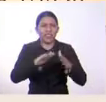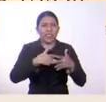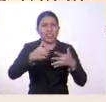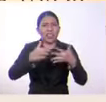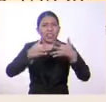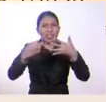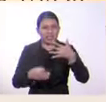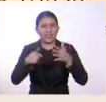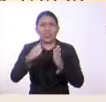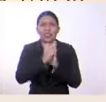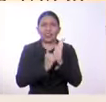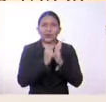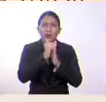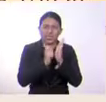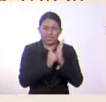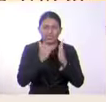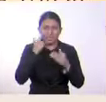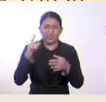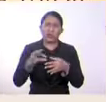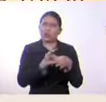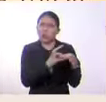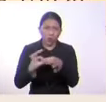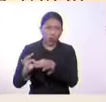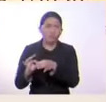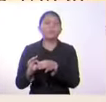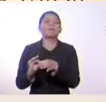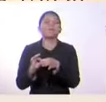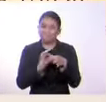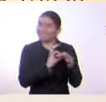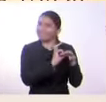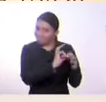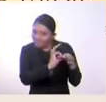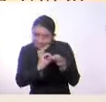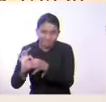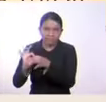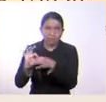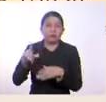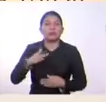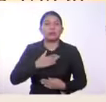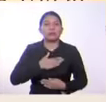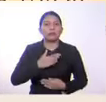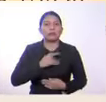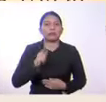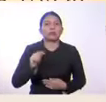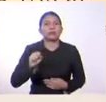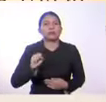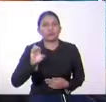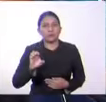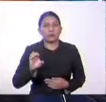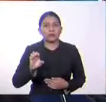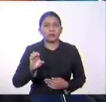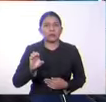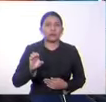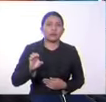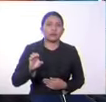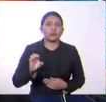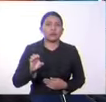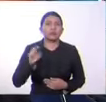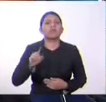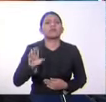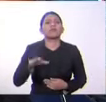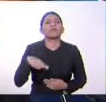estos artículos. Todo está de la mano. Sí, que nacen. También tenemos un Tribunal Supremo Electoral, que es el que lleva